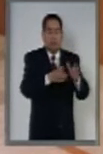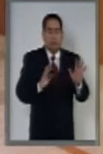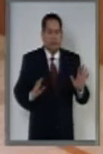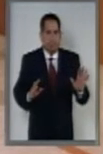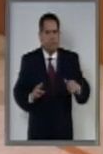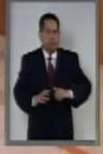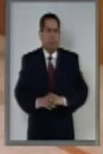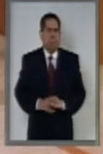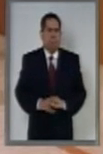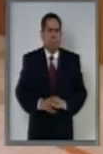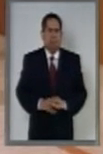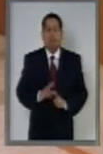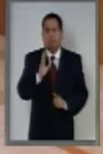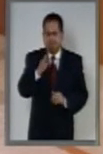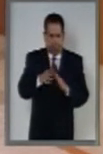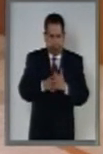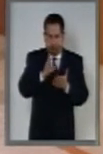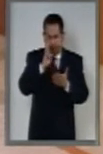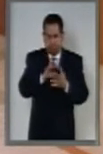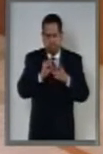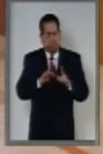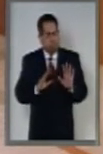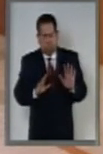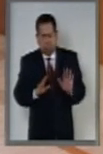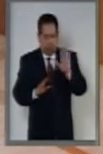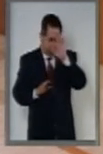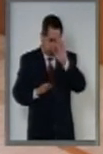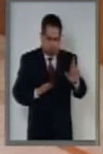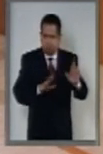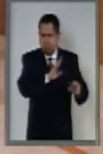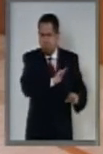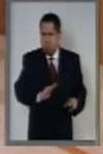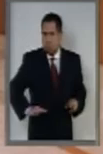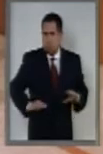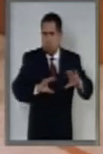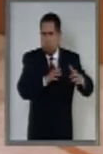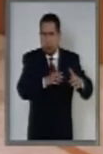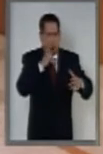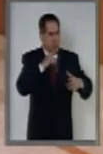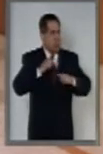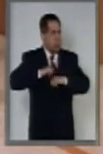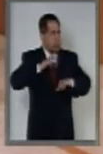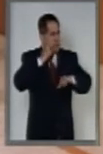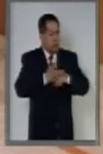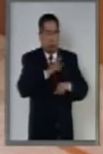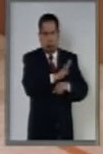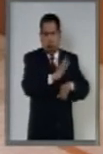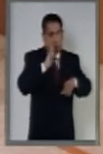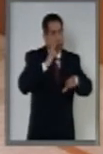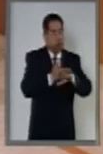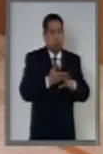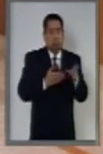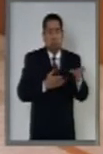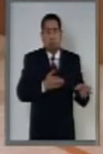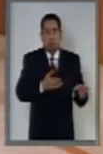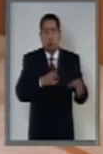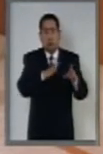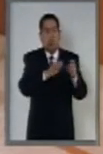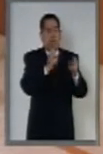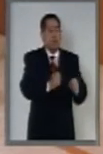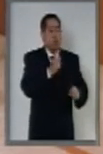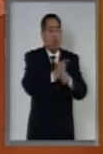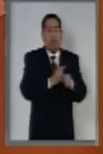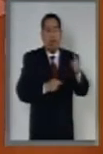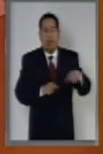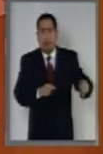organizada. Se han respetado las competencias municipales para que asuman plenamente su responsabilidad en materia de seguridad